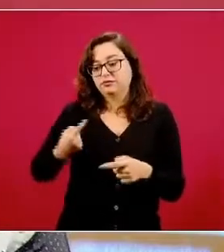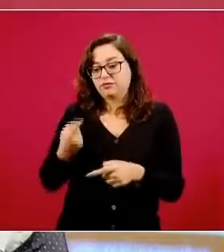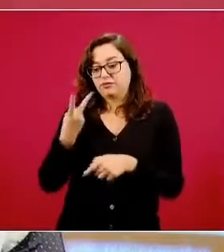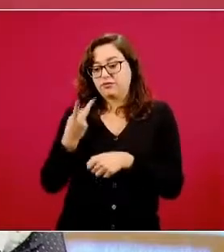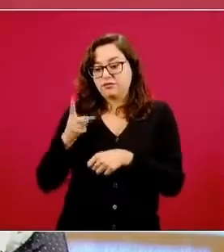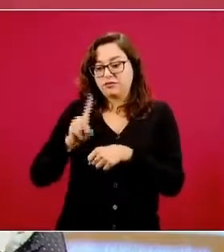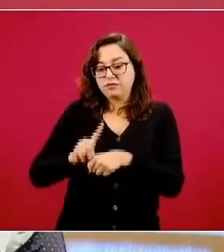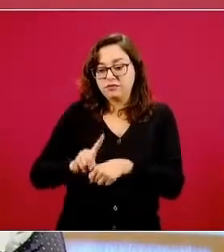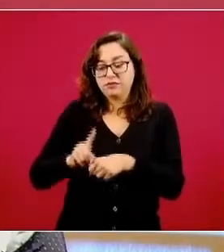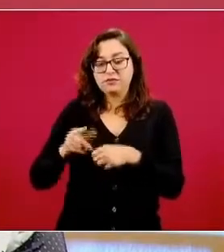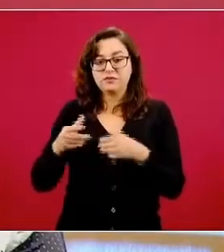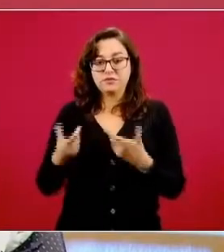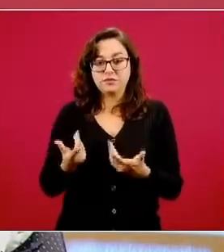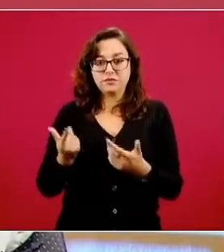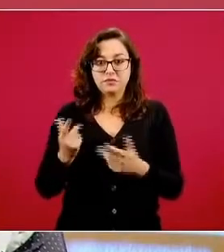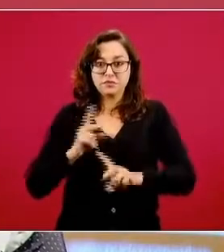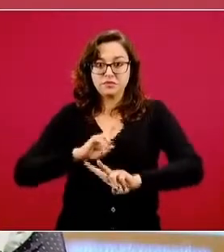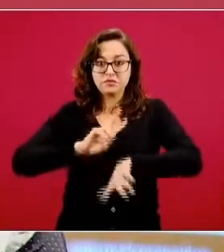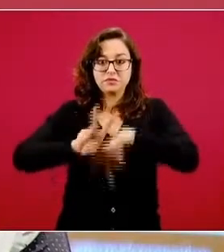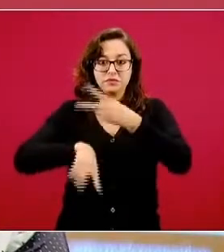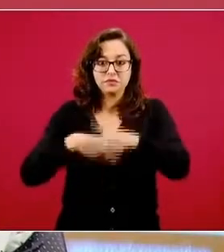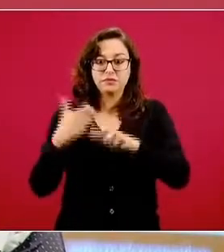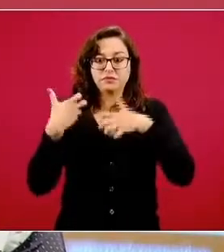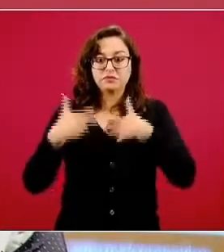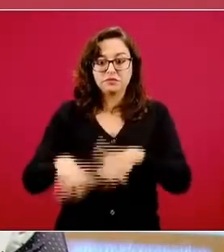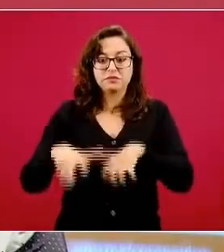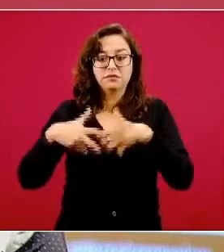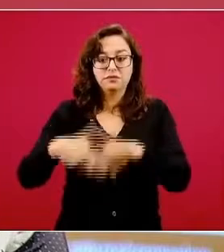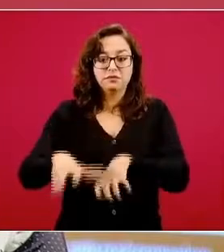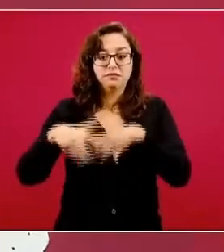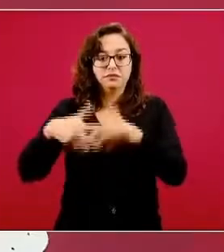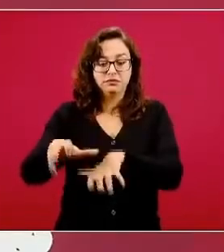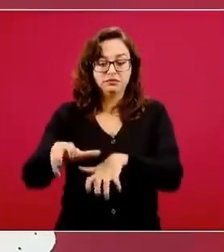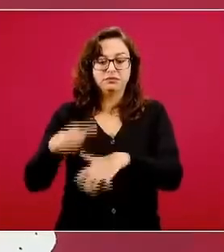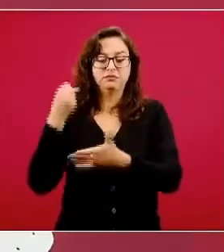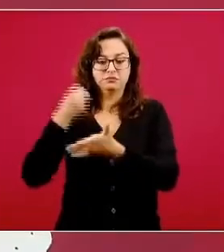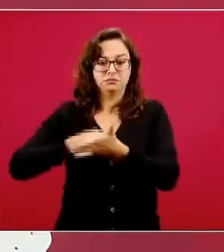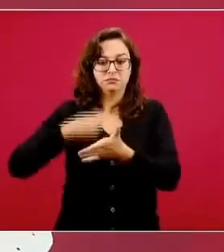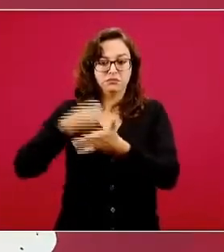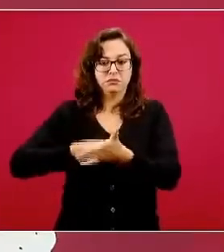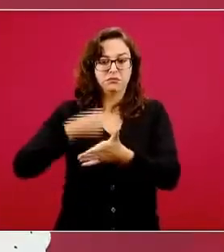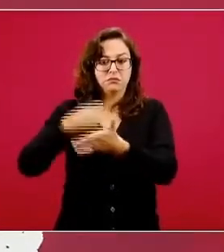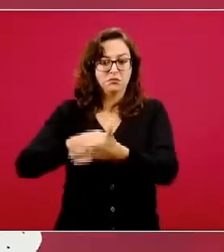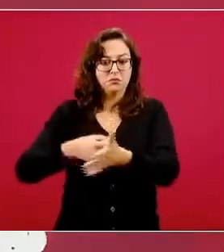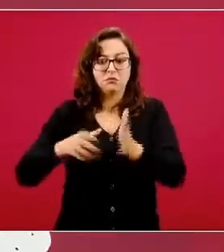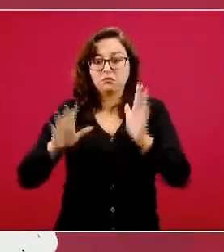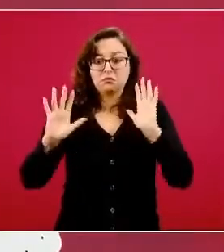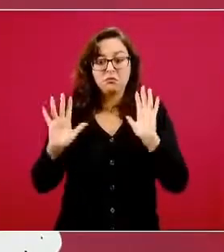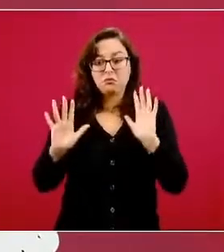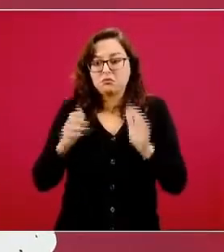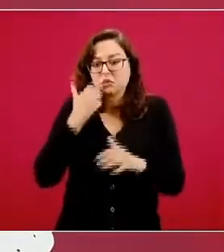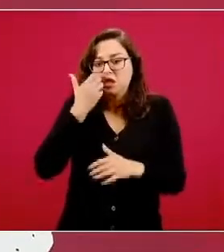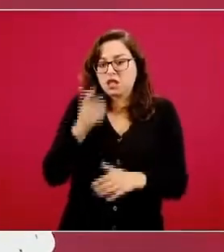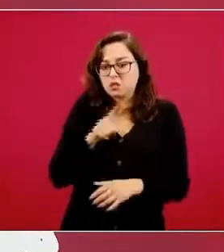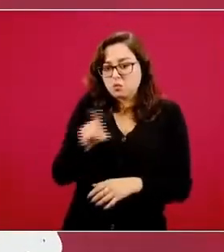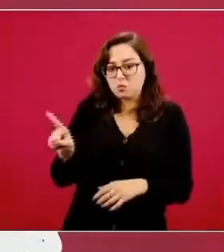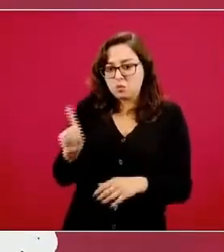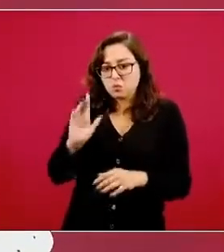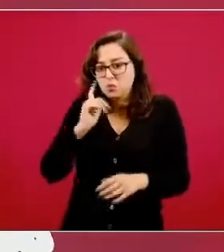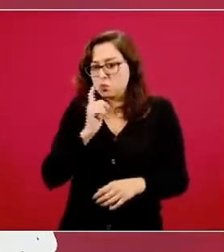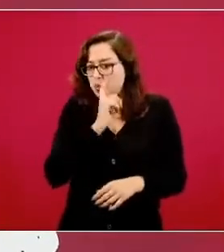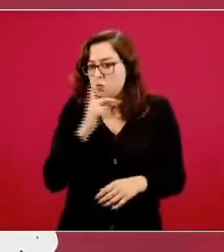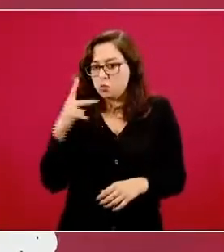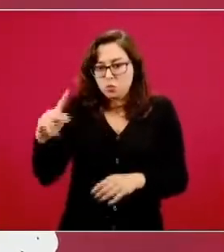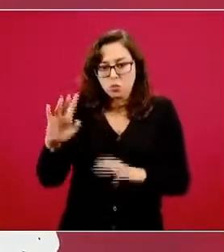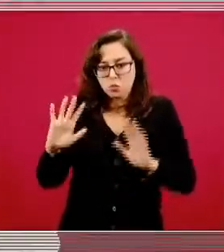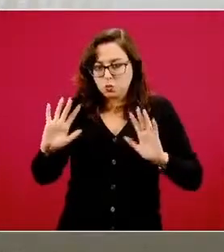que estuviera ahí marchando, exigiendo lo que se tenga que exigir, que